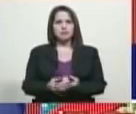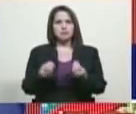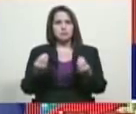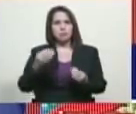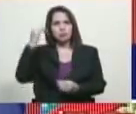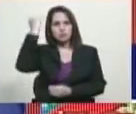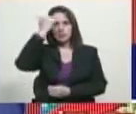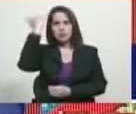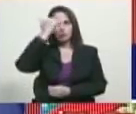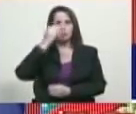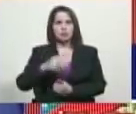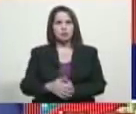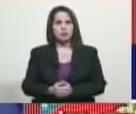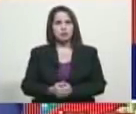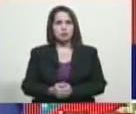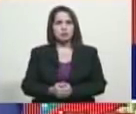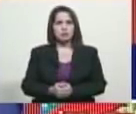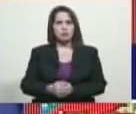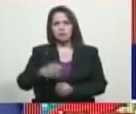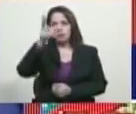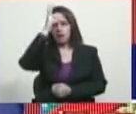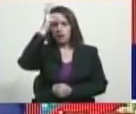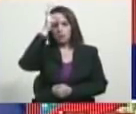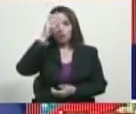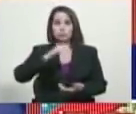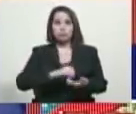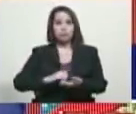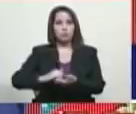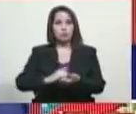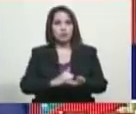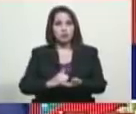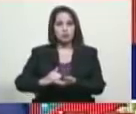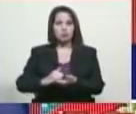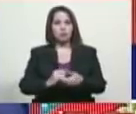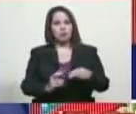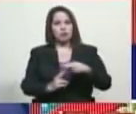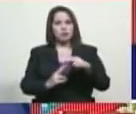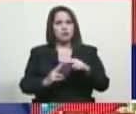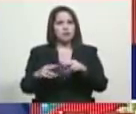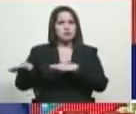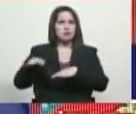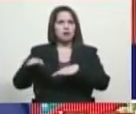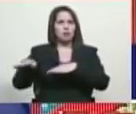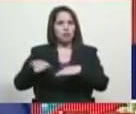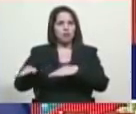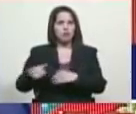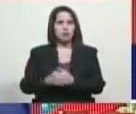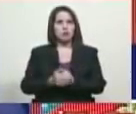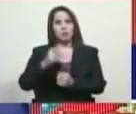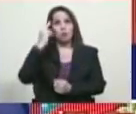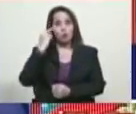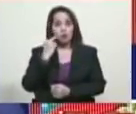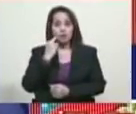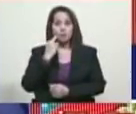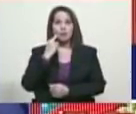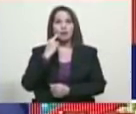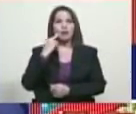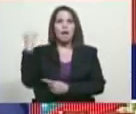Yaracuy, Falcón, Trujillo, Táchira, Cojedes, Bolívar,